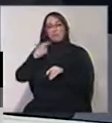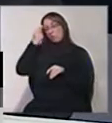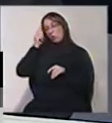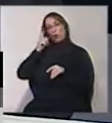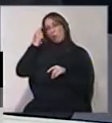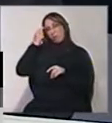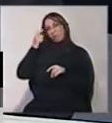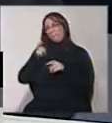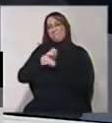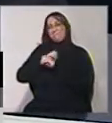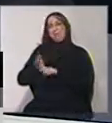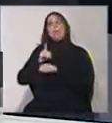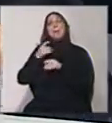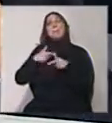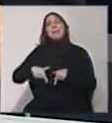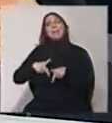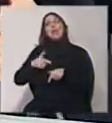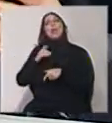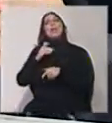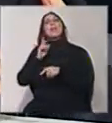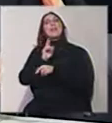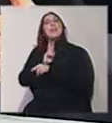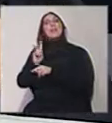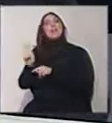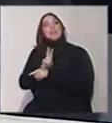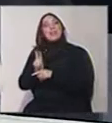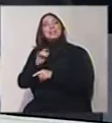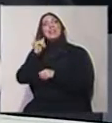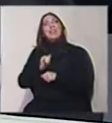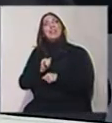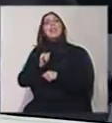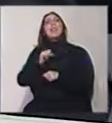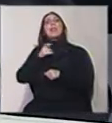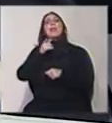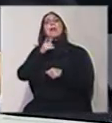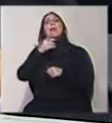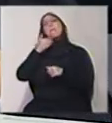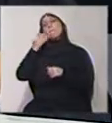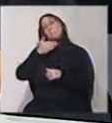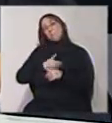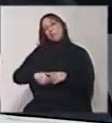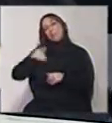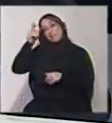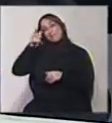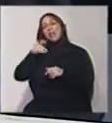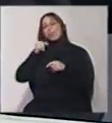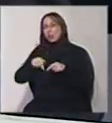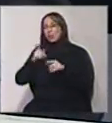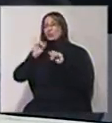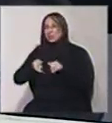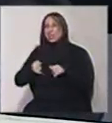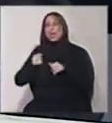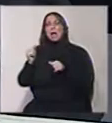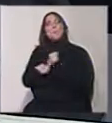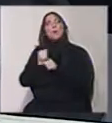de la República, lo dijo el Ministerio de Defensa, pero después promueven una ley como esta que promovieron para la frontera, donde van mucho más allá de los propios límites de la ley